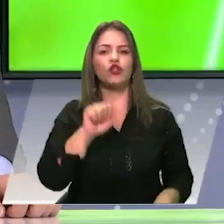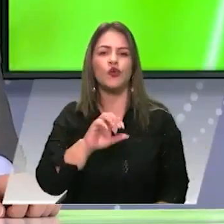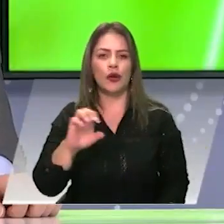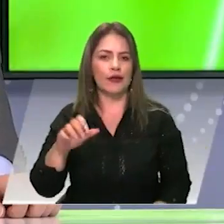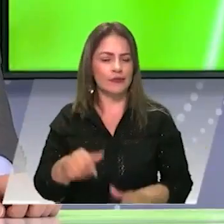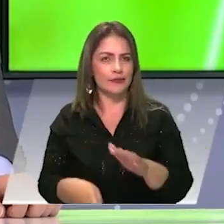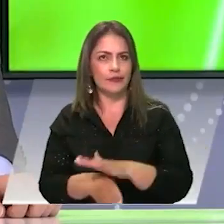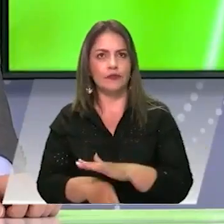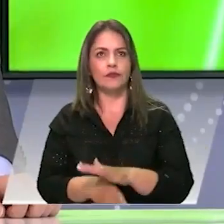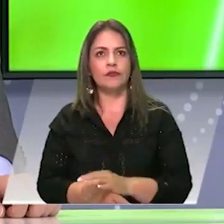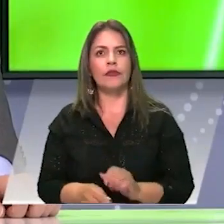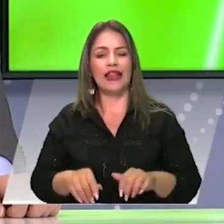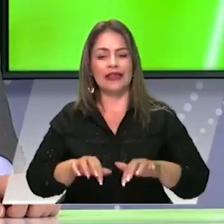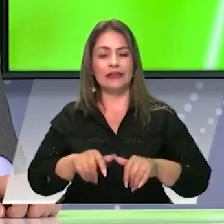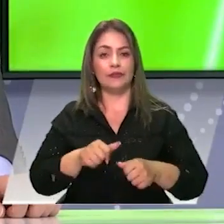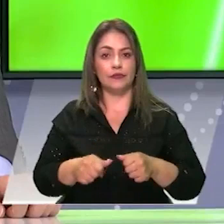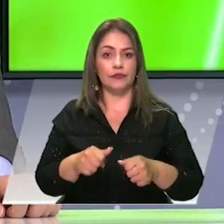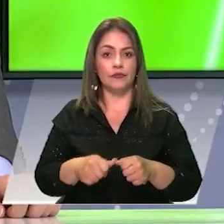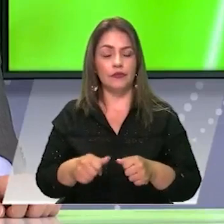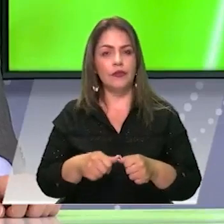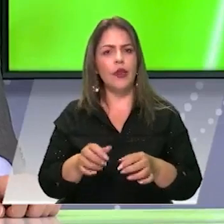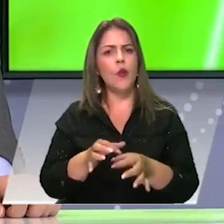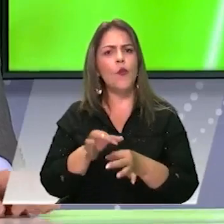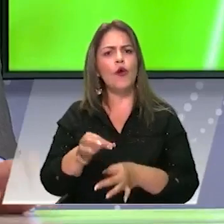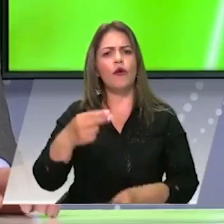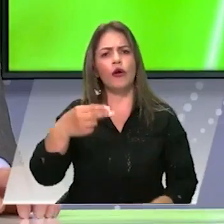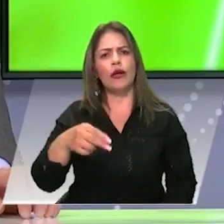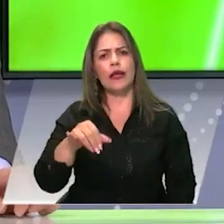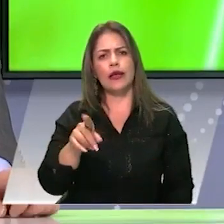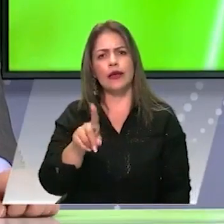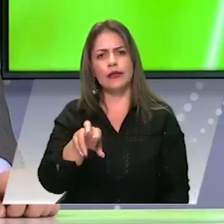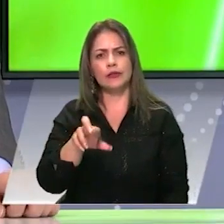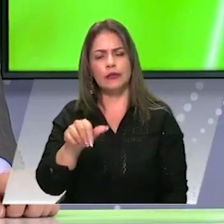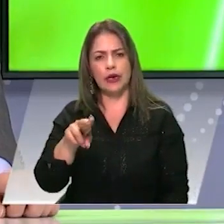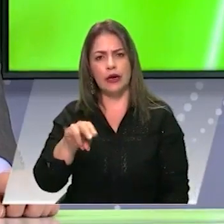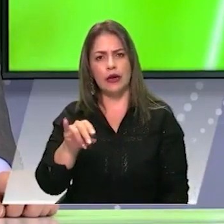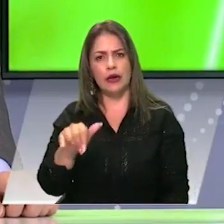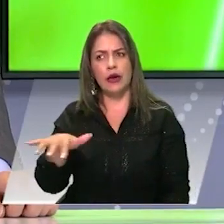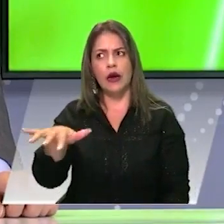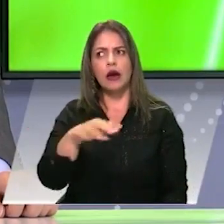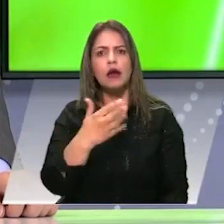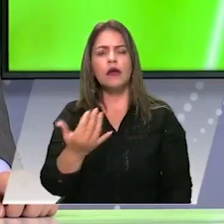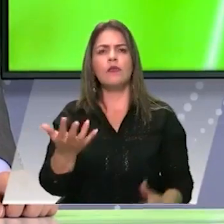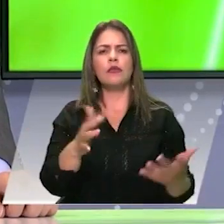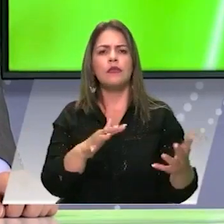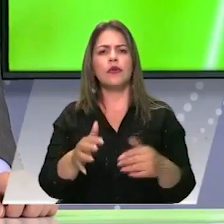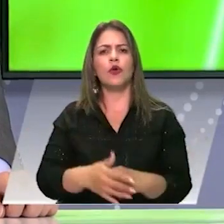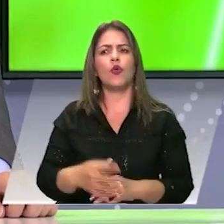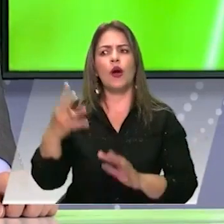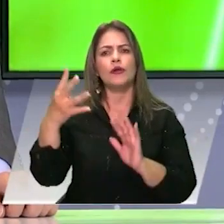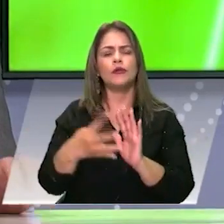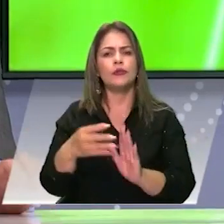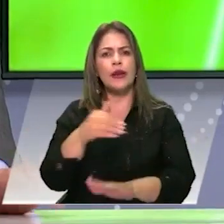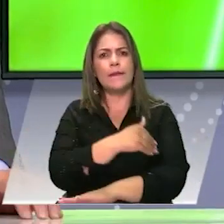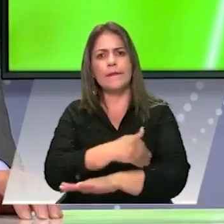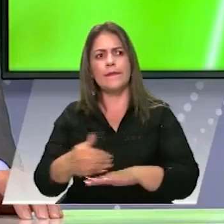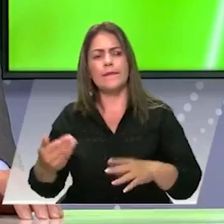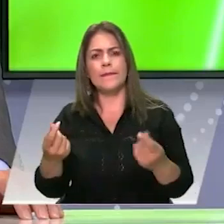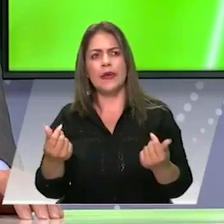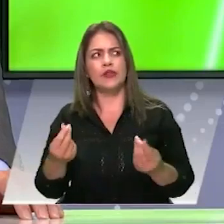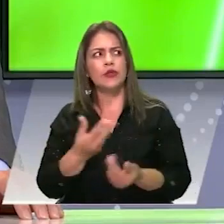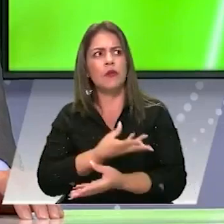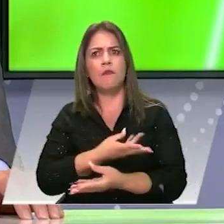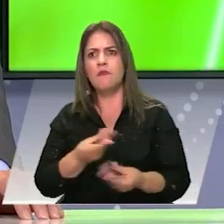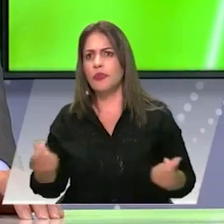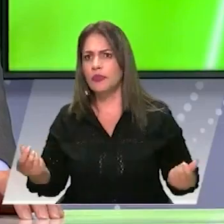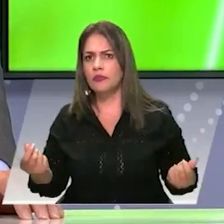Desde la Secretaría de Hacienda del municipio de Hispania denunciaron ante el Consejo que hay más de 4 mil millones de pesos desaparecidos. No saben dónde